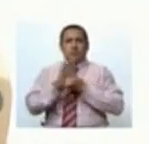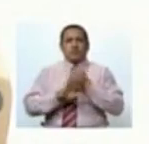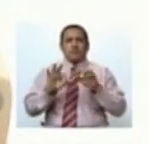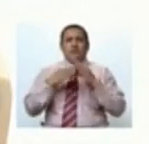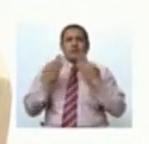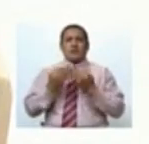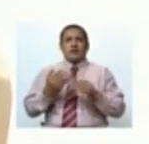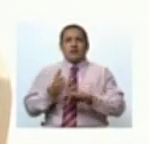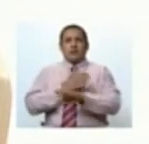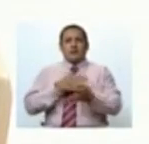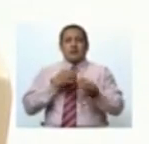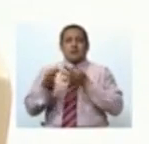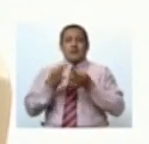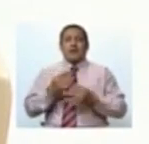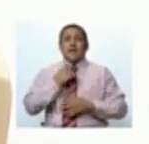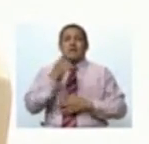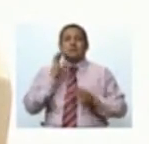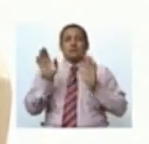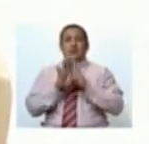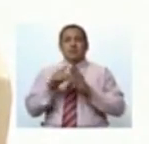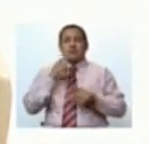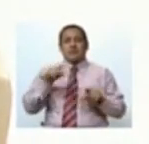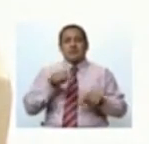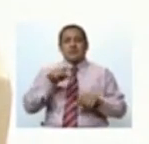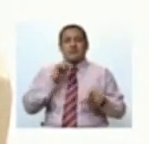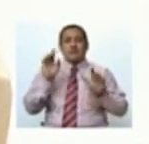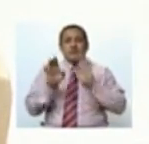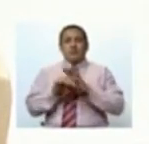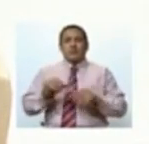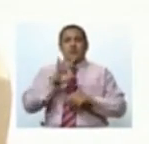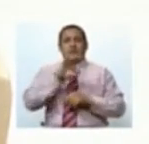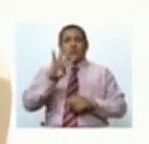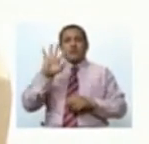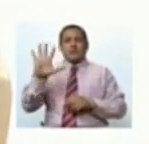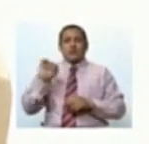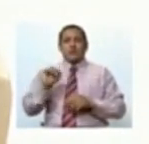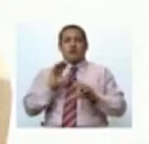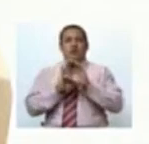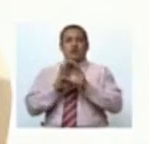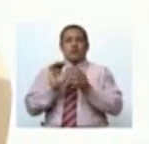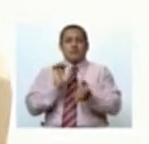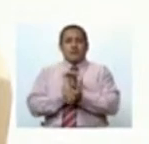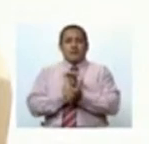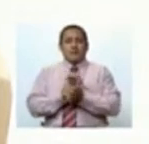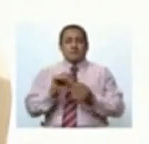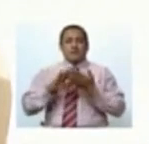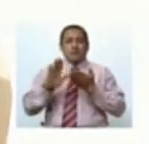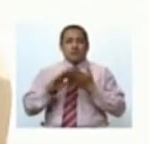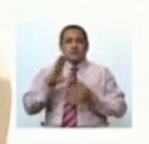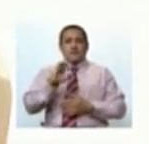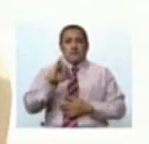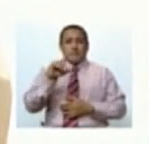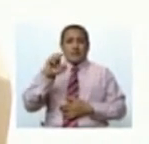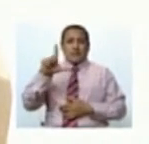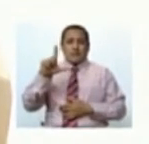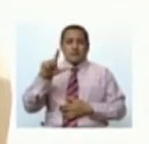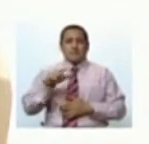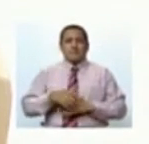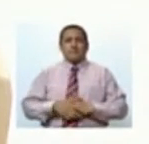de la familia, como eventualmente sería lo que justifica este artículo 345 del Código Penal, ¿no? Del Código Civil, perdón,